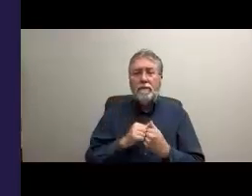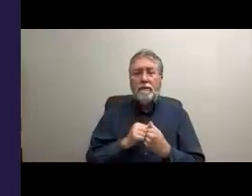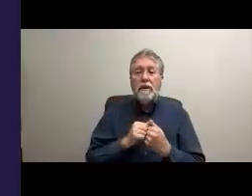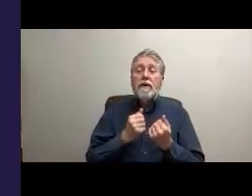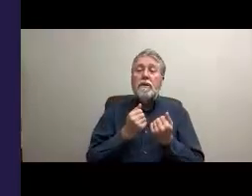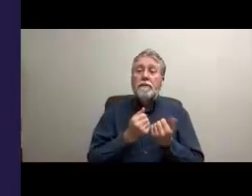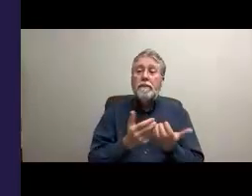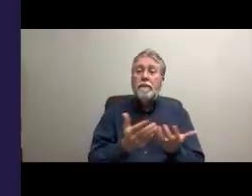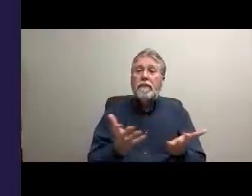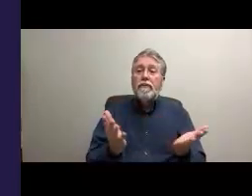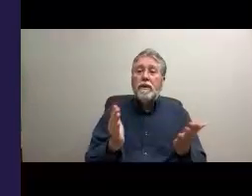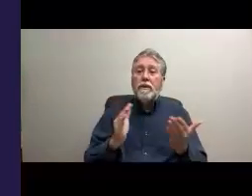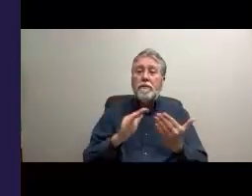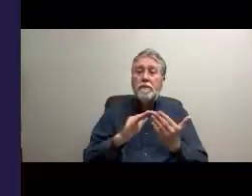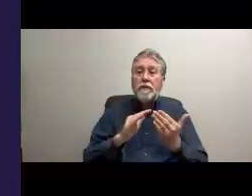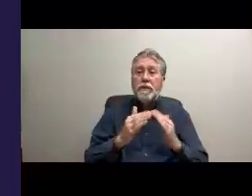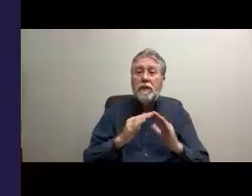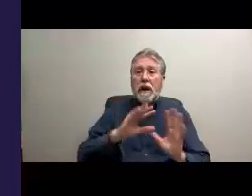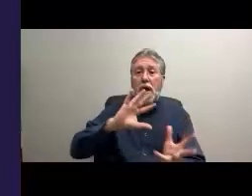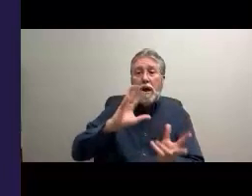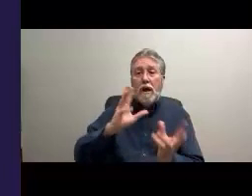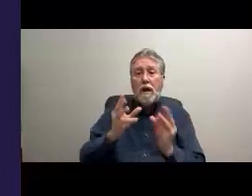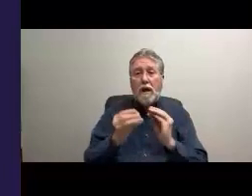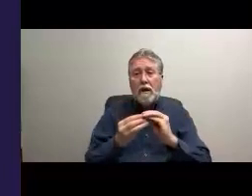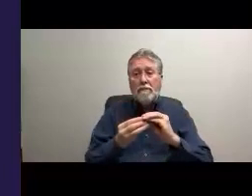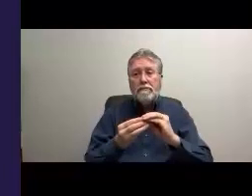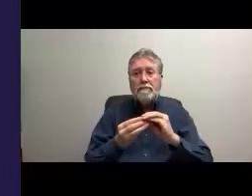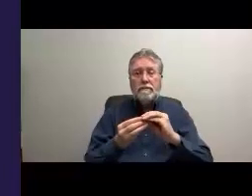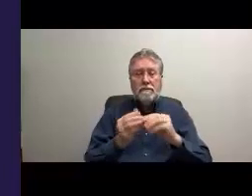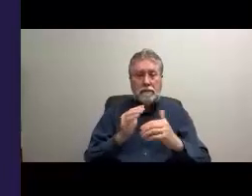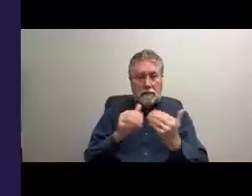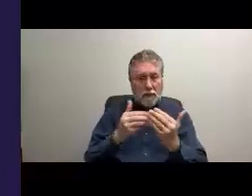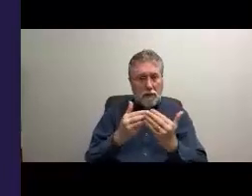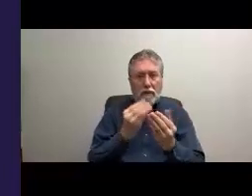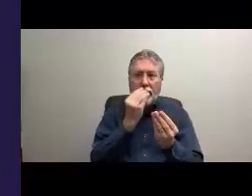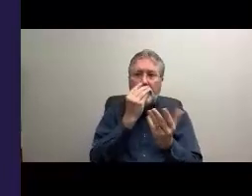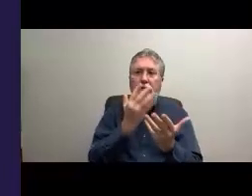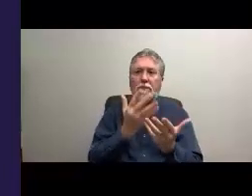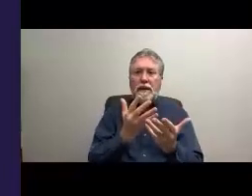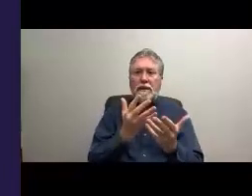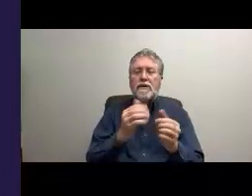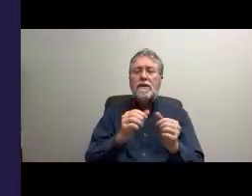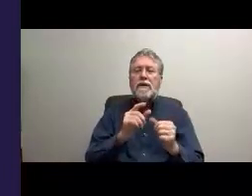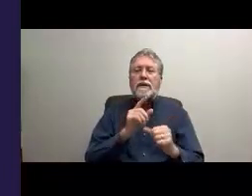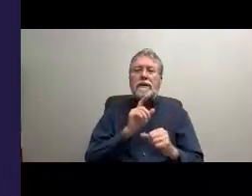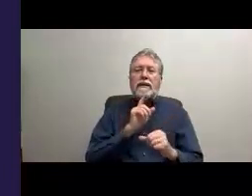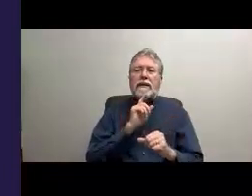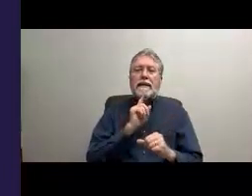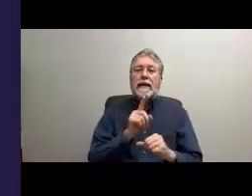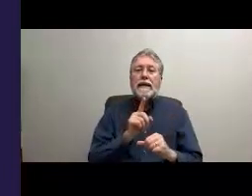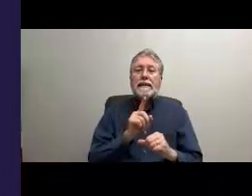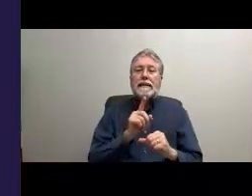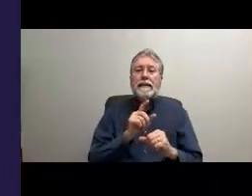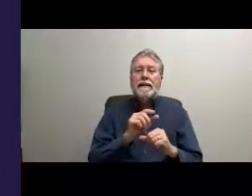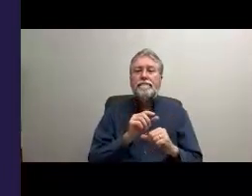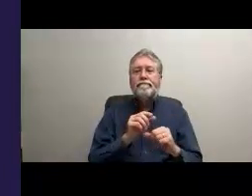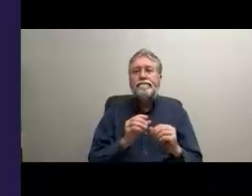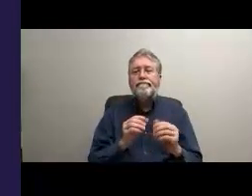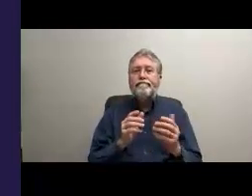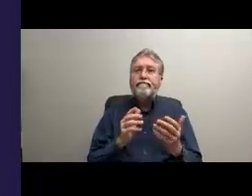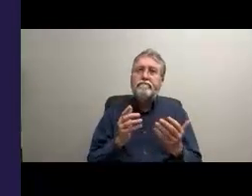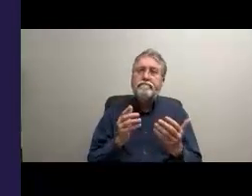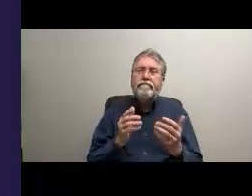un compuesto de toda esta información, de modo que encaja más o menos con el píxel VIIRS en